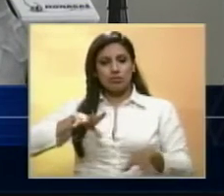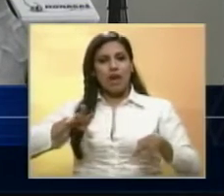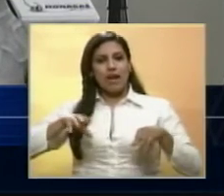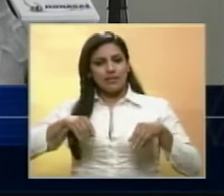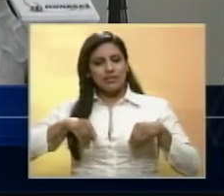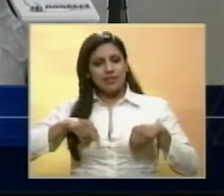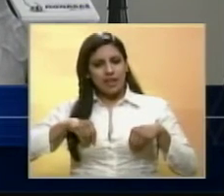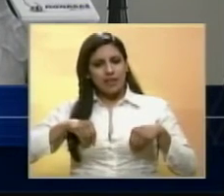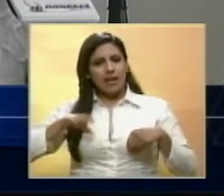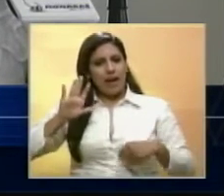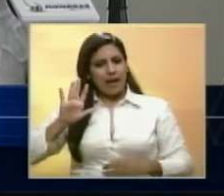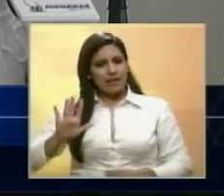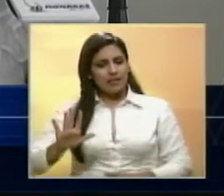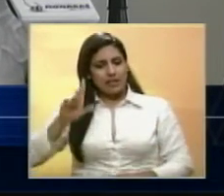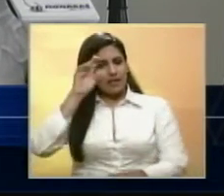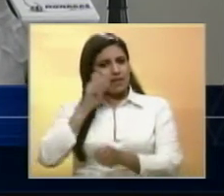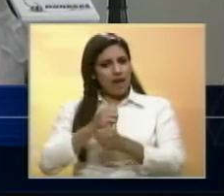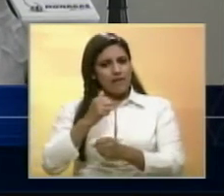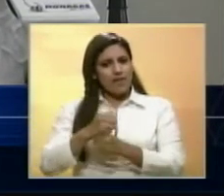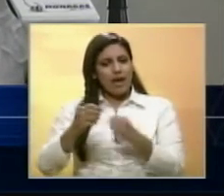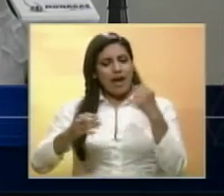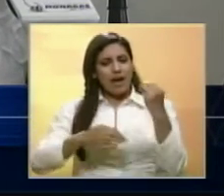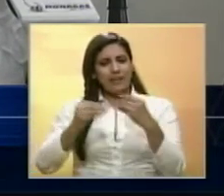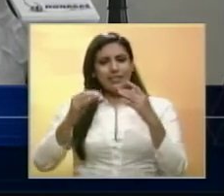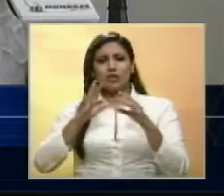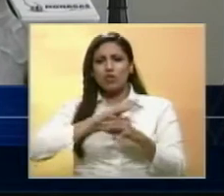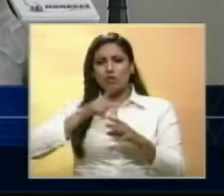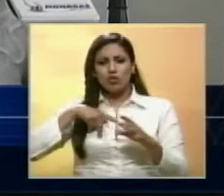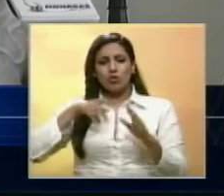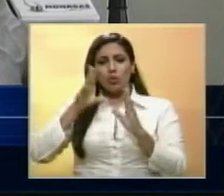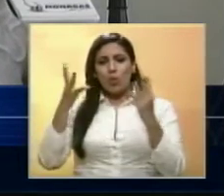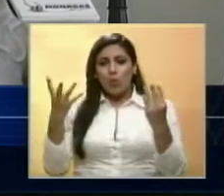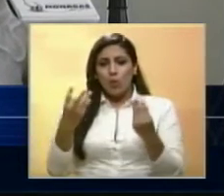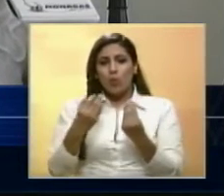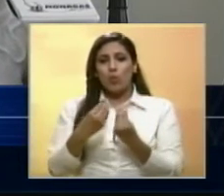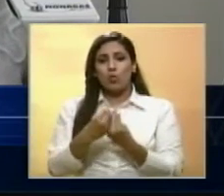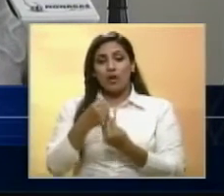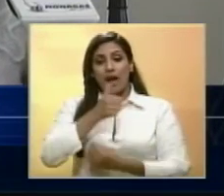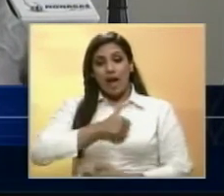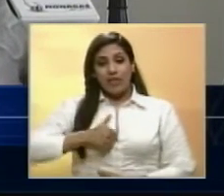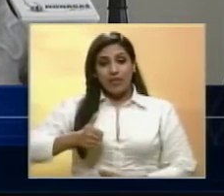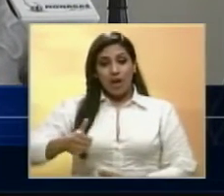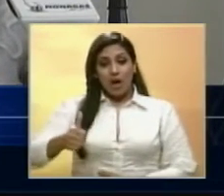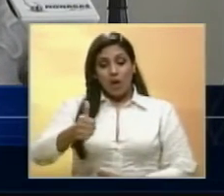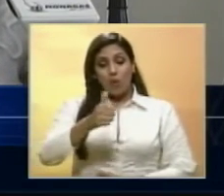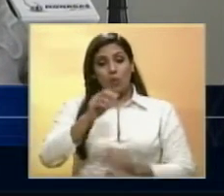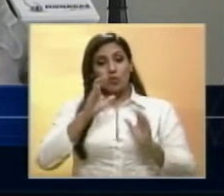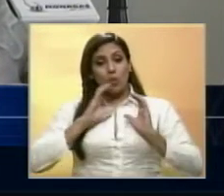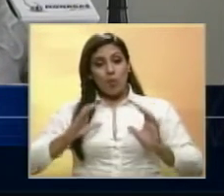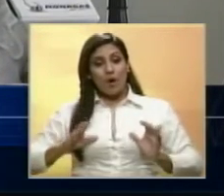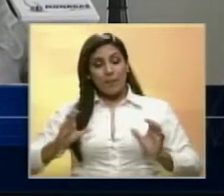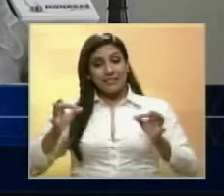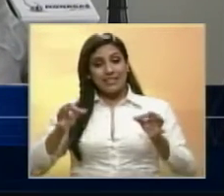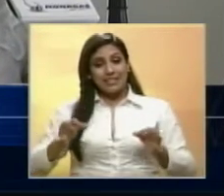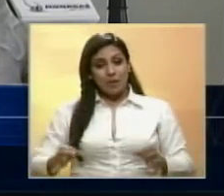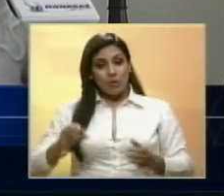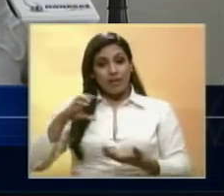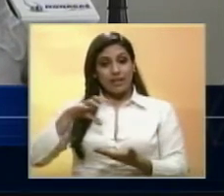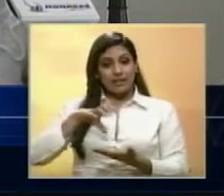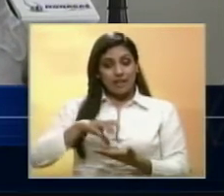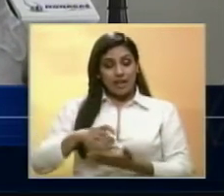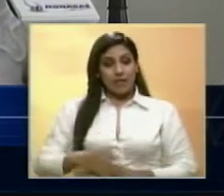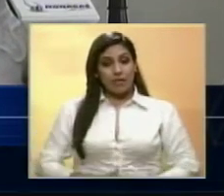reconocer la loable labor que realizamos de manera conjunta cada uno de los cuerpos de seguridad del